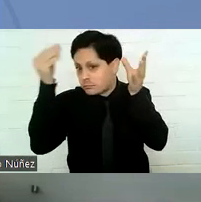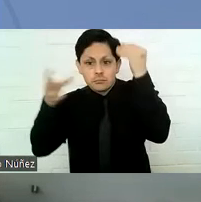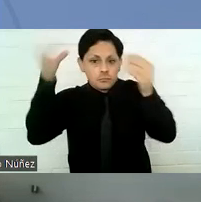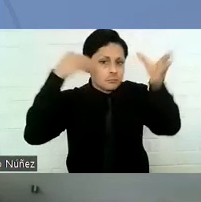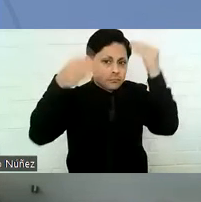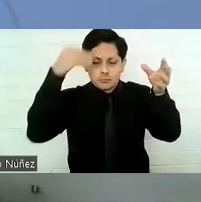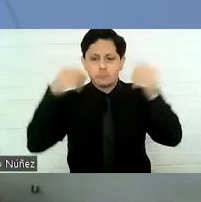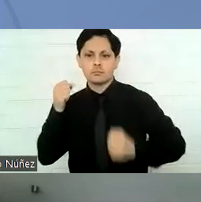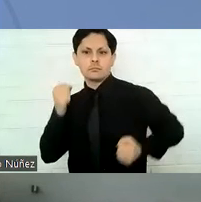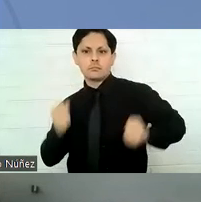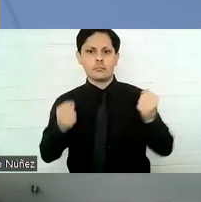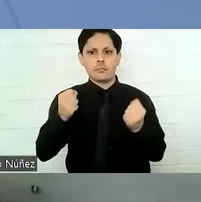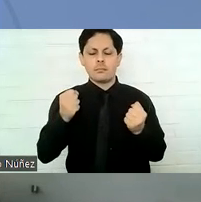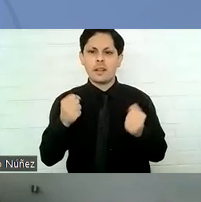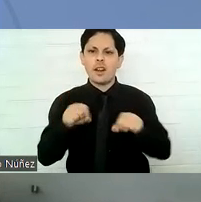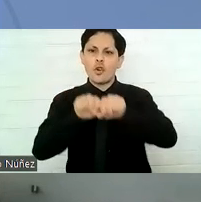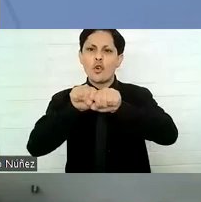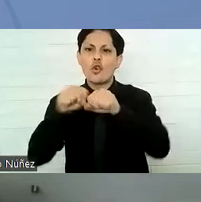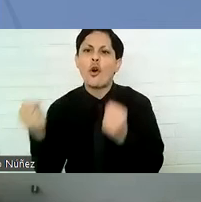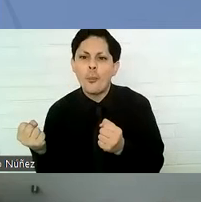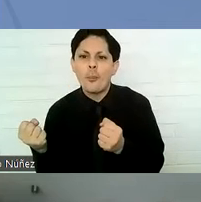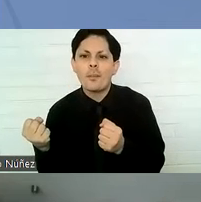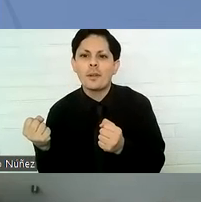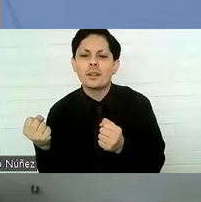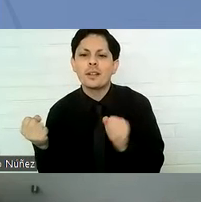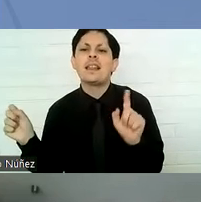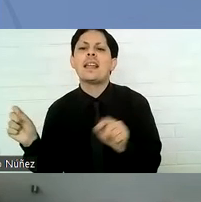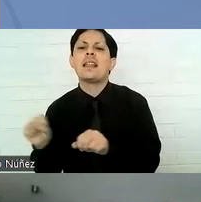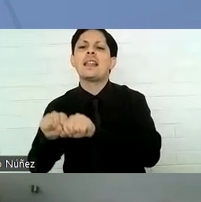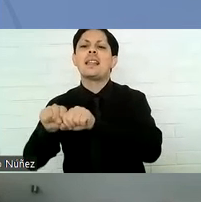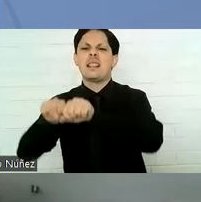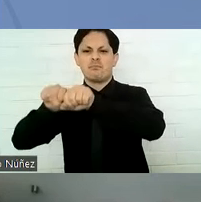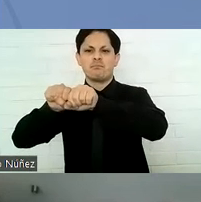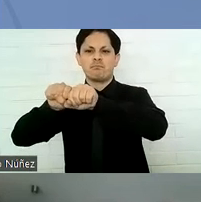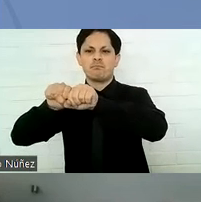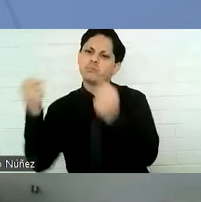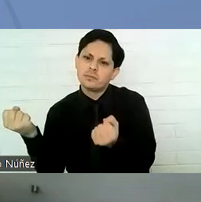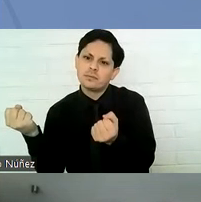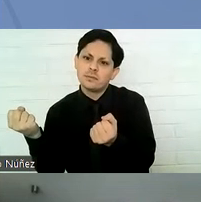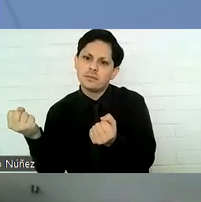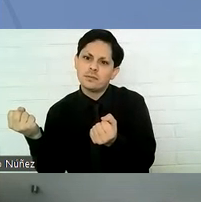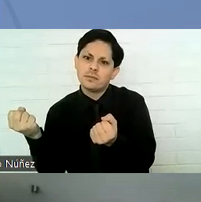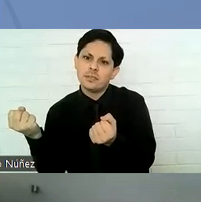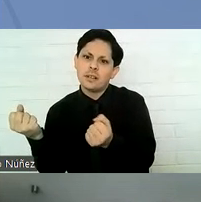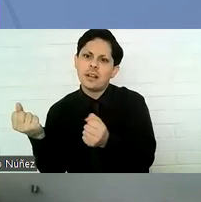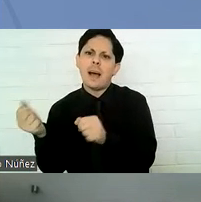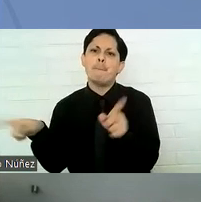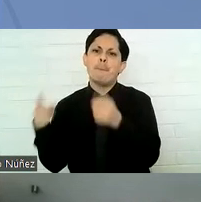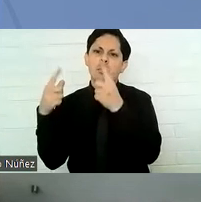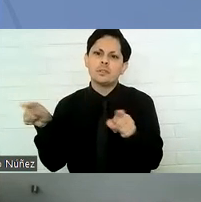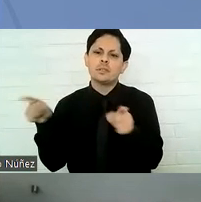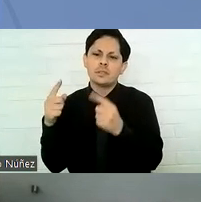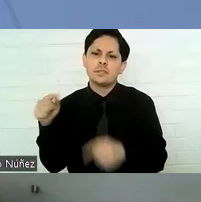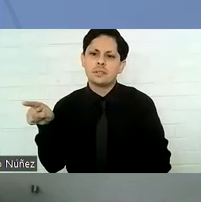musicalidad que rompe el esquema propio de la música. ¿Por qué? Porque esos principios